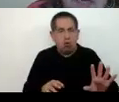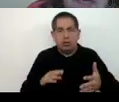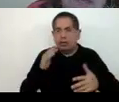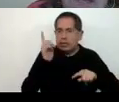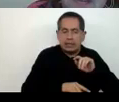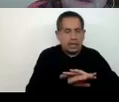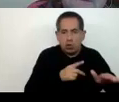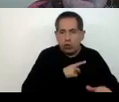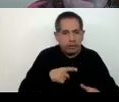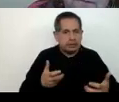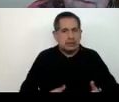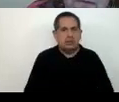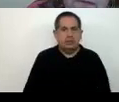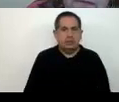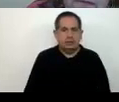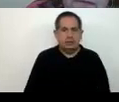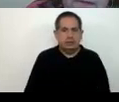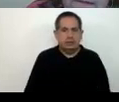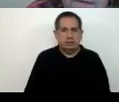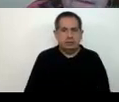erradicar totalmente.